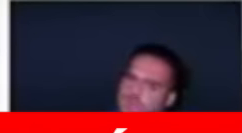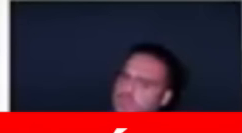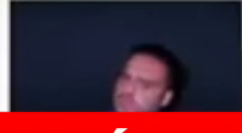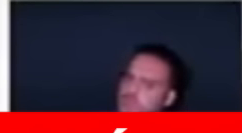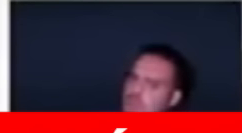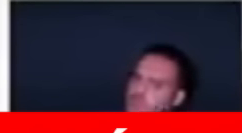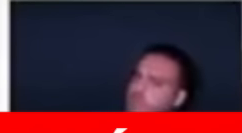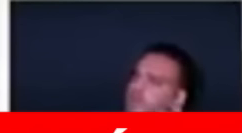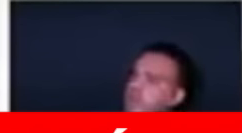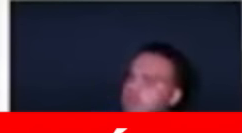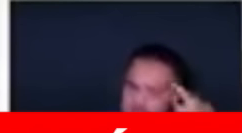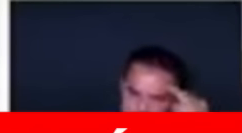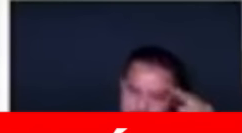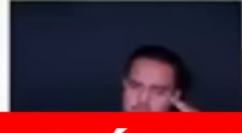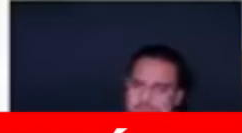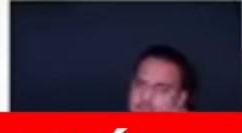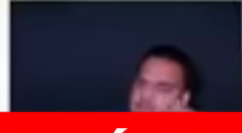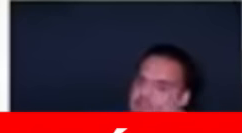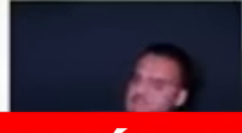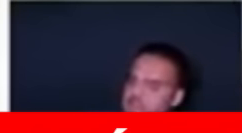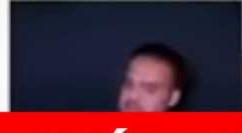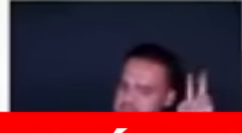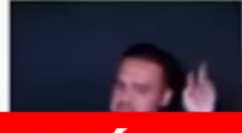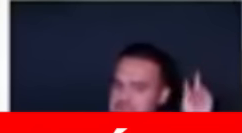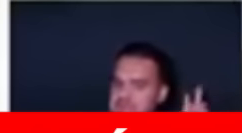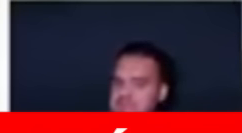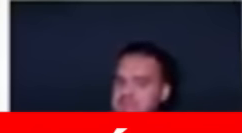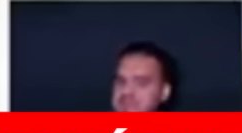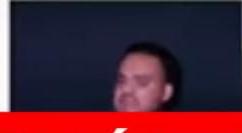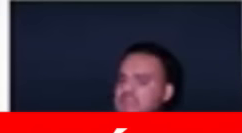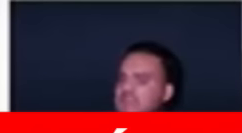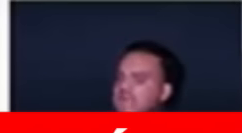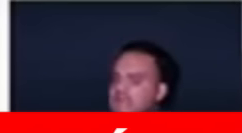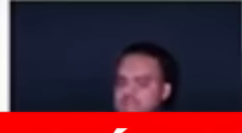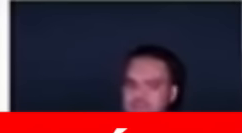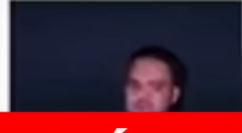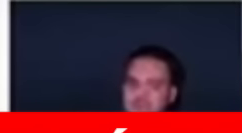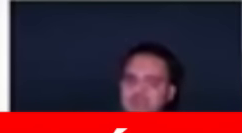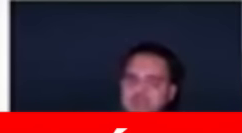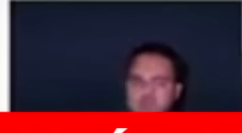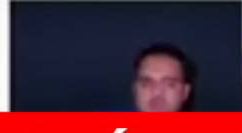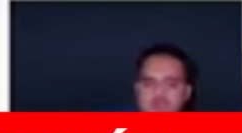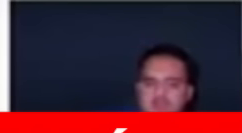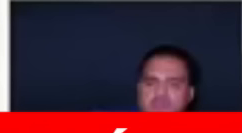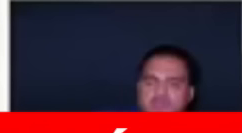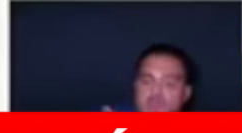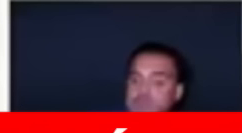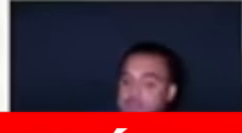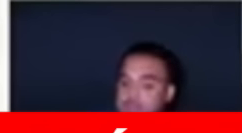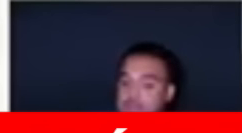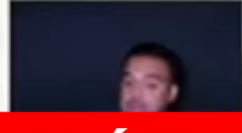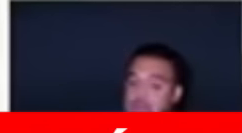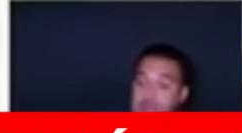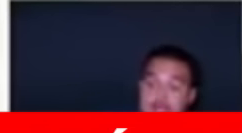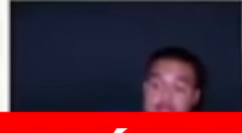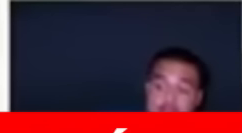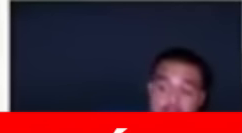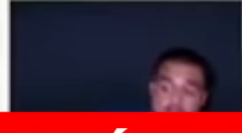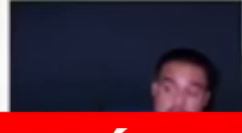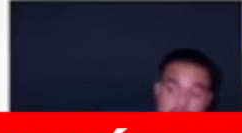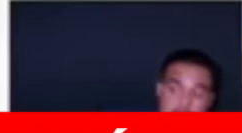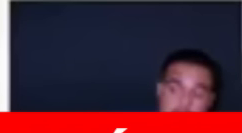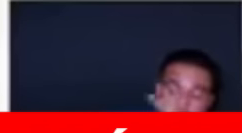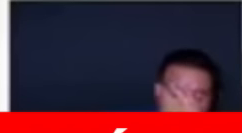gobernadora responsable y valiente que trabaja por su gente. El verdadero enemigo de